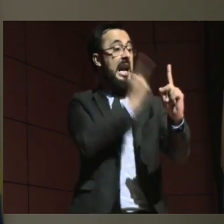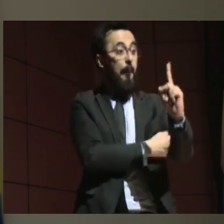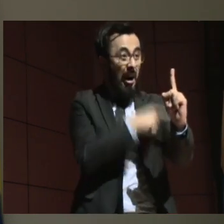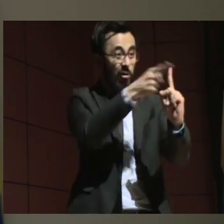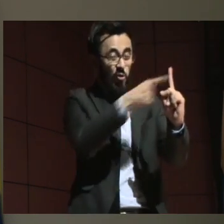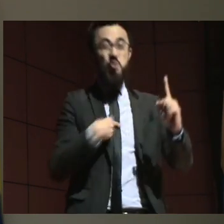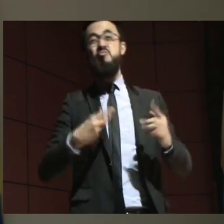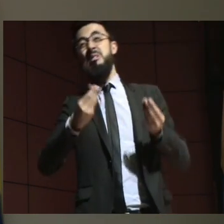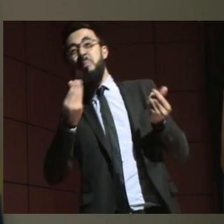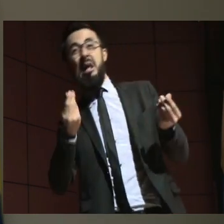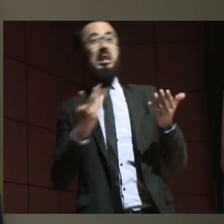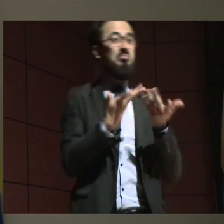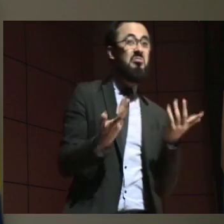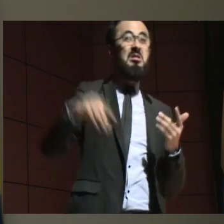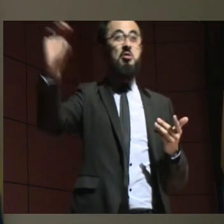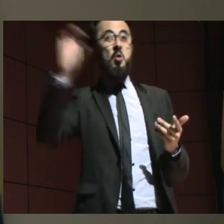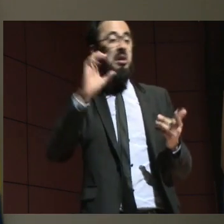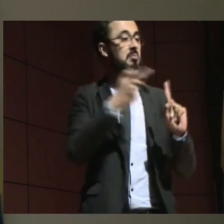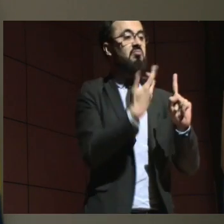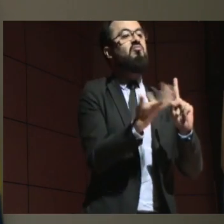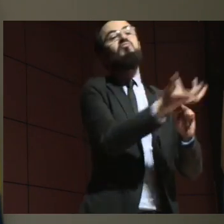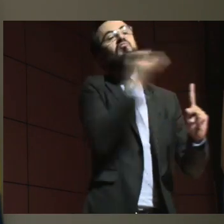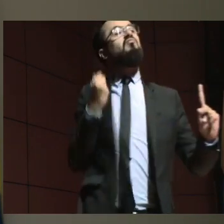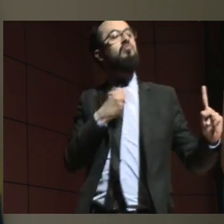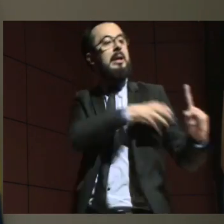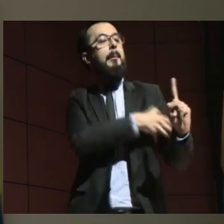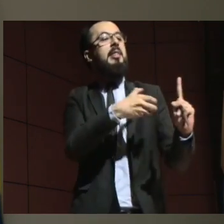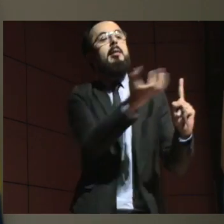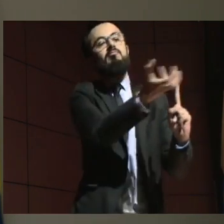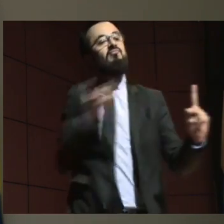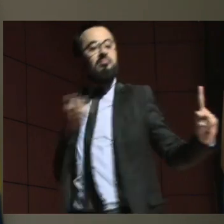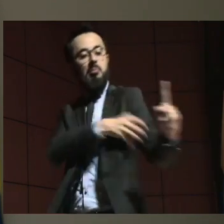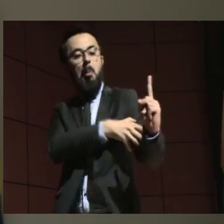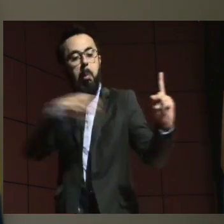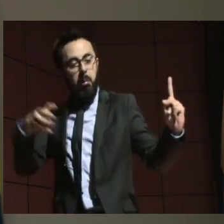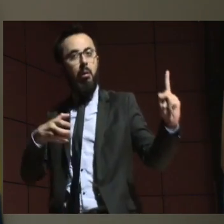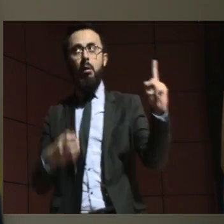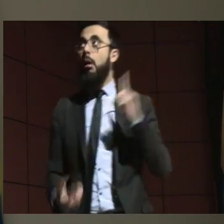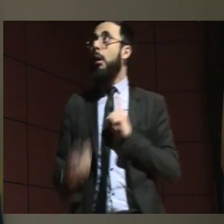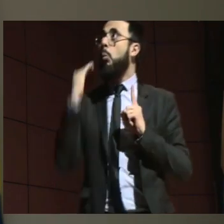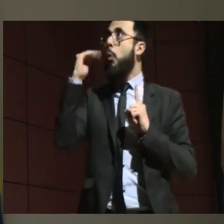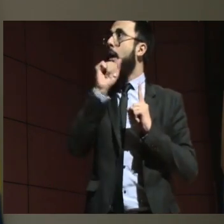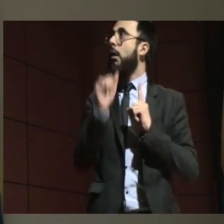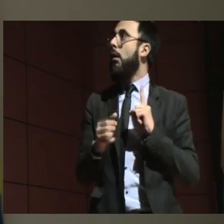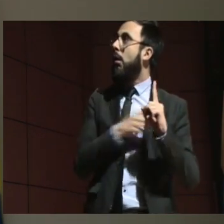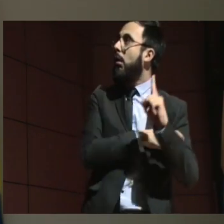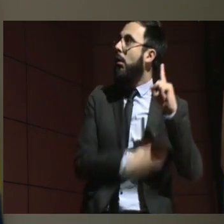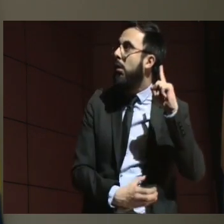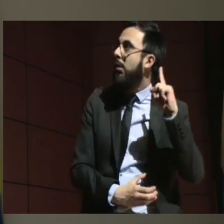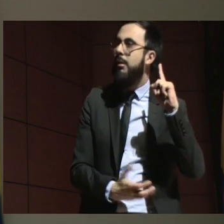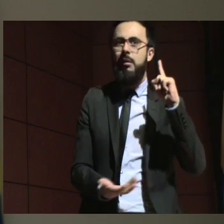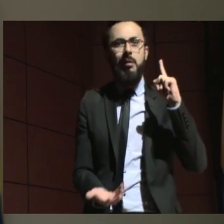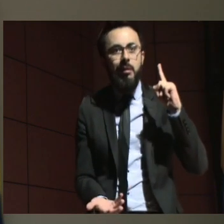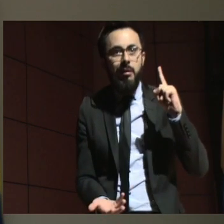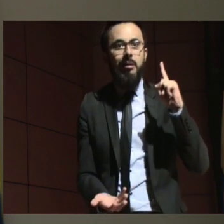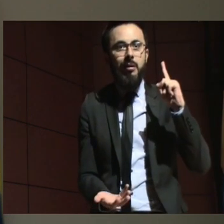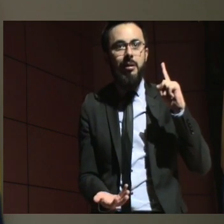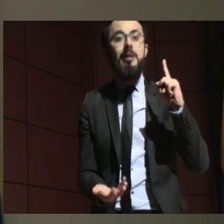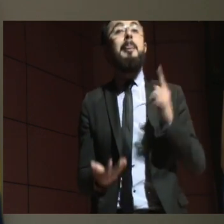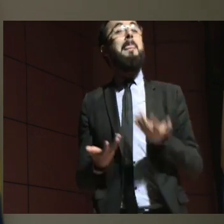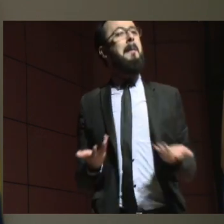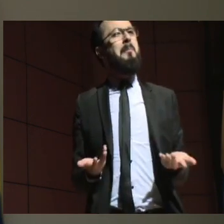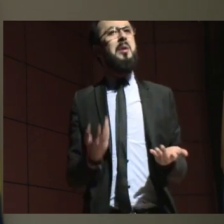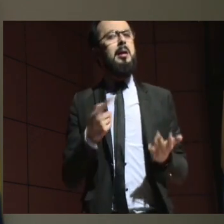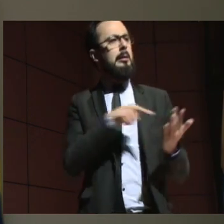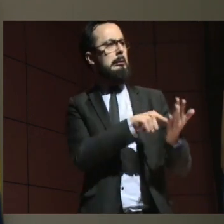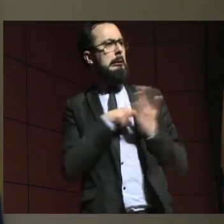administrar su propio patrimonio. Y eso no es otra muestra no es sino otra muestra clara y evidente de